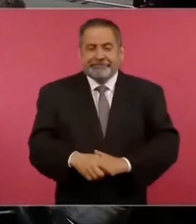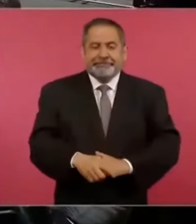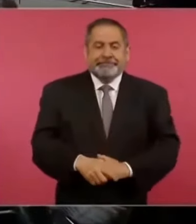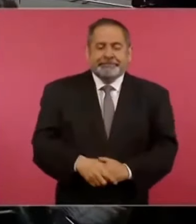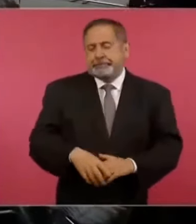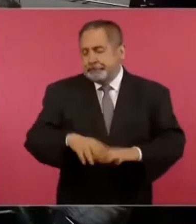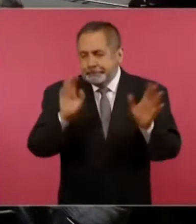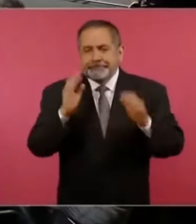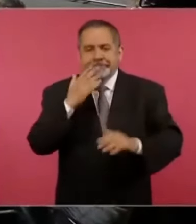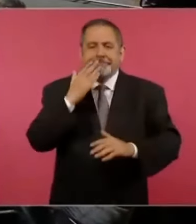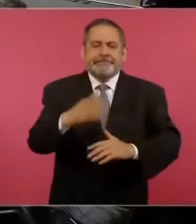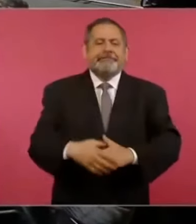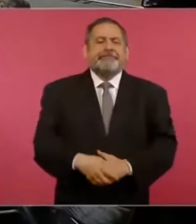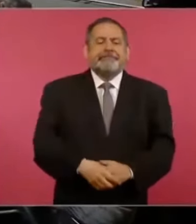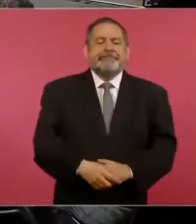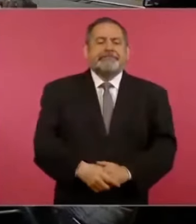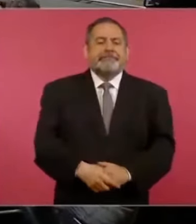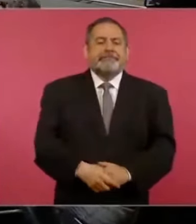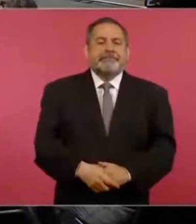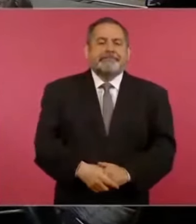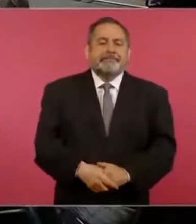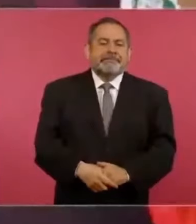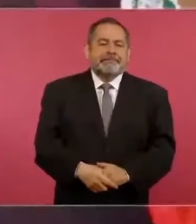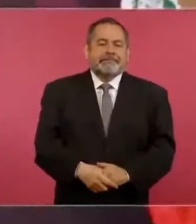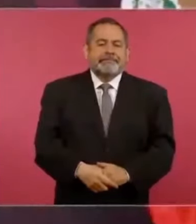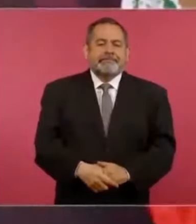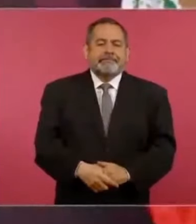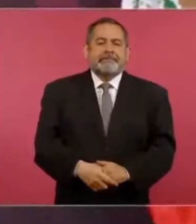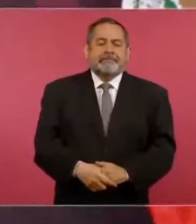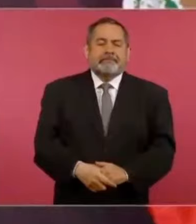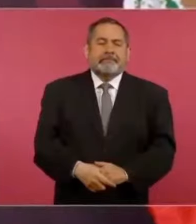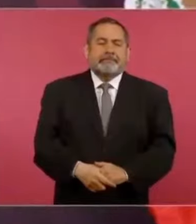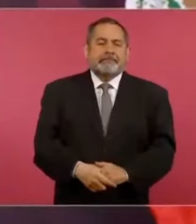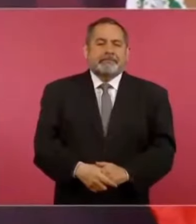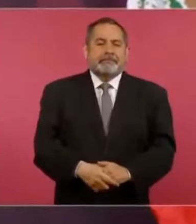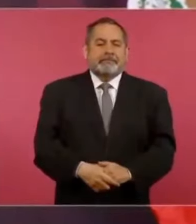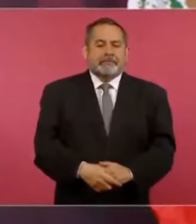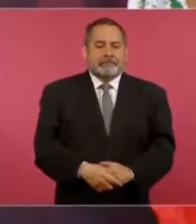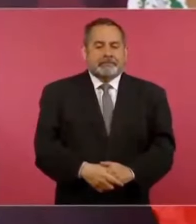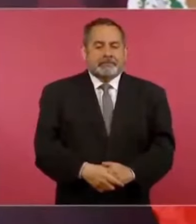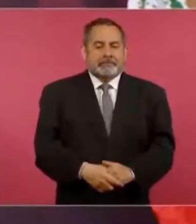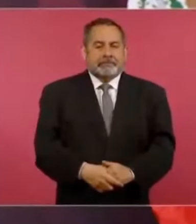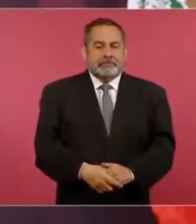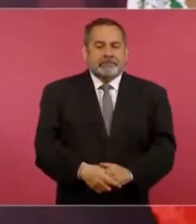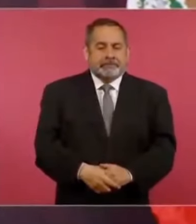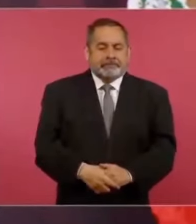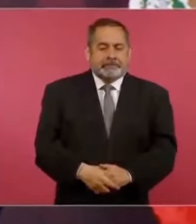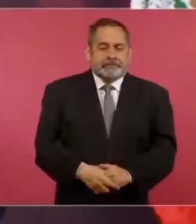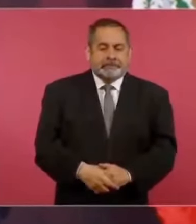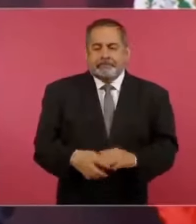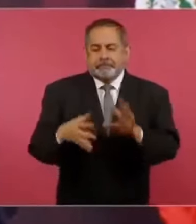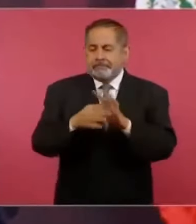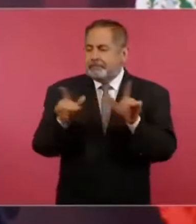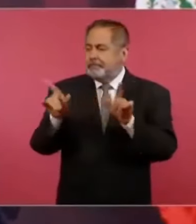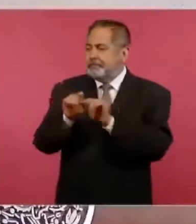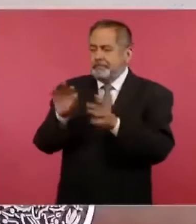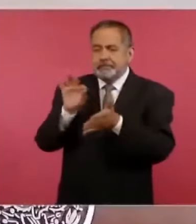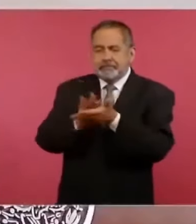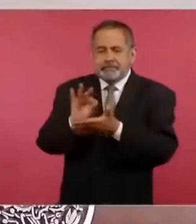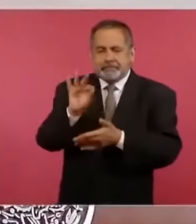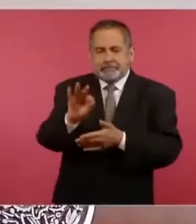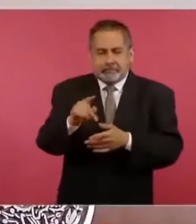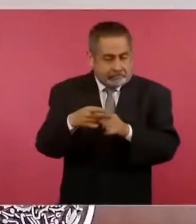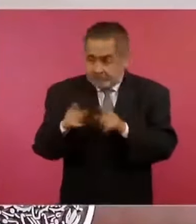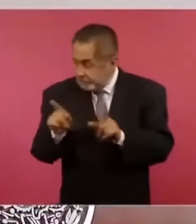Pero en fin esto es eh Nada más para este aclararlo